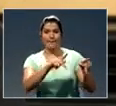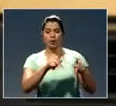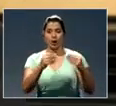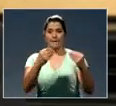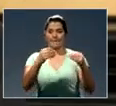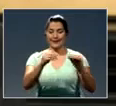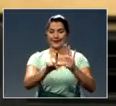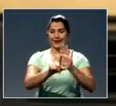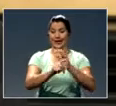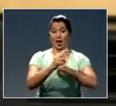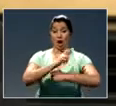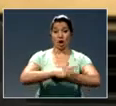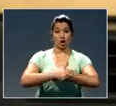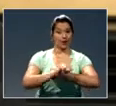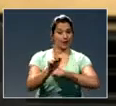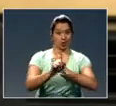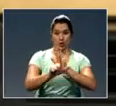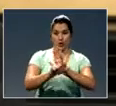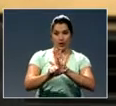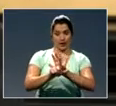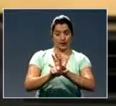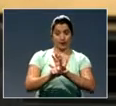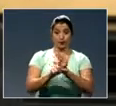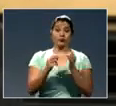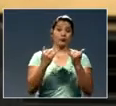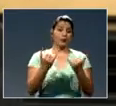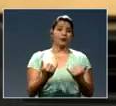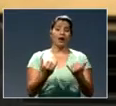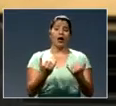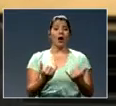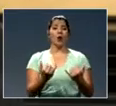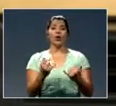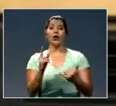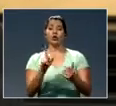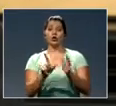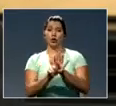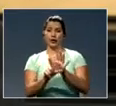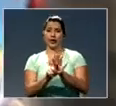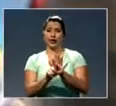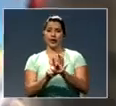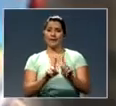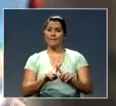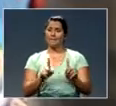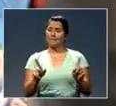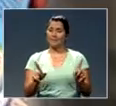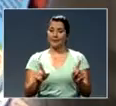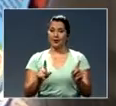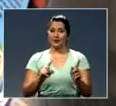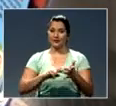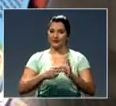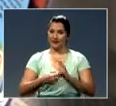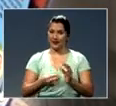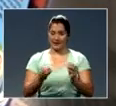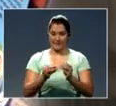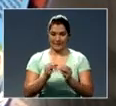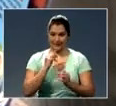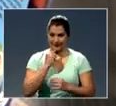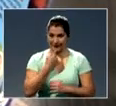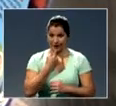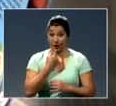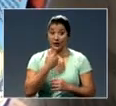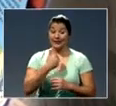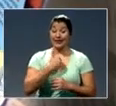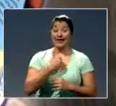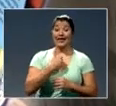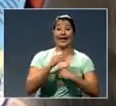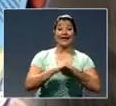una contravención, ciertamente como una estafa, pero va más allá que eso. El proyecto establece penas de 6 meses a 2